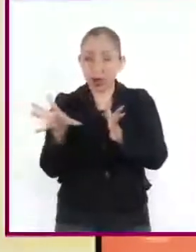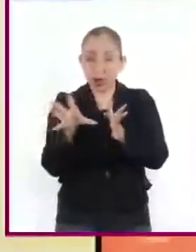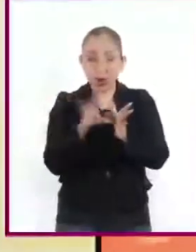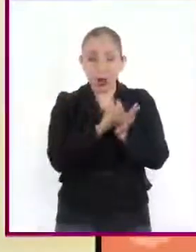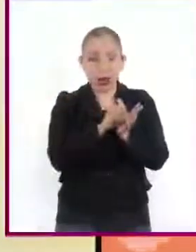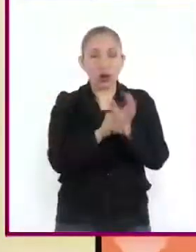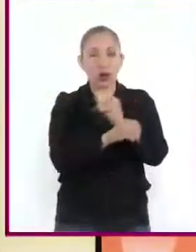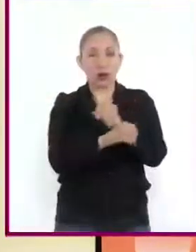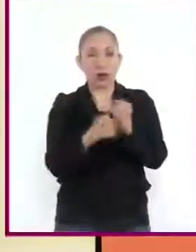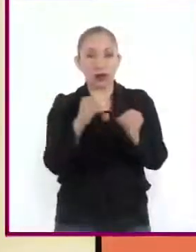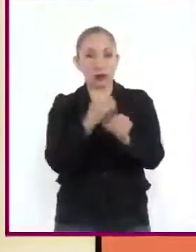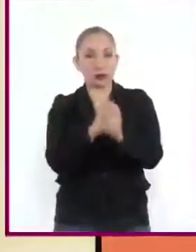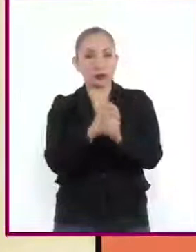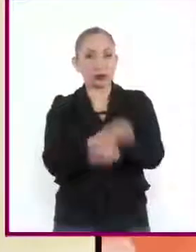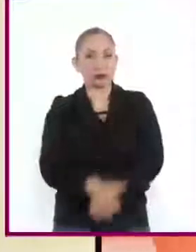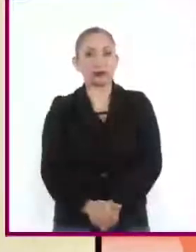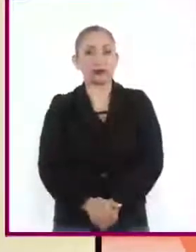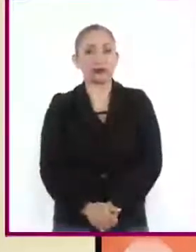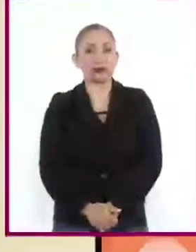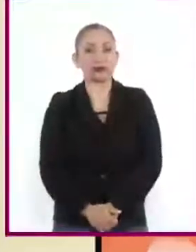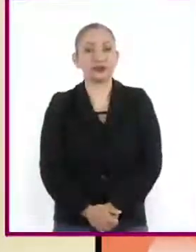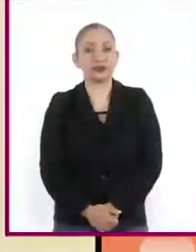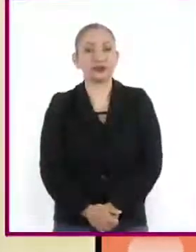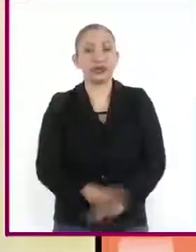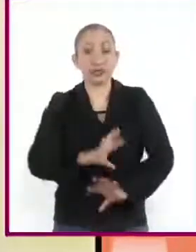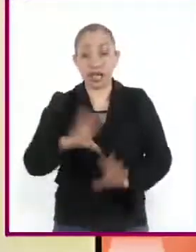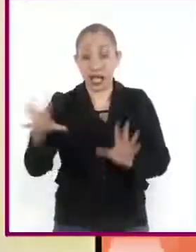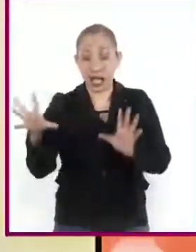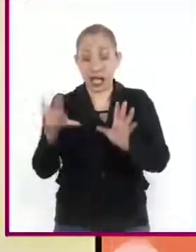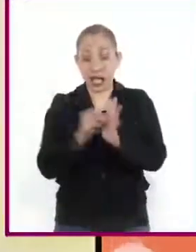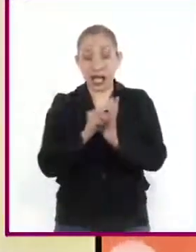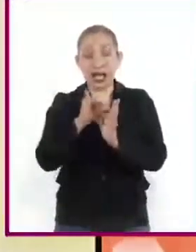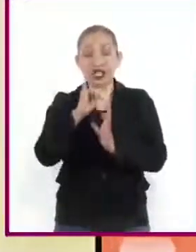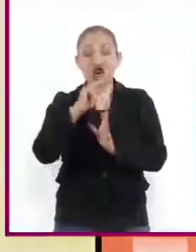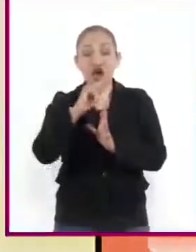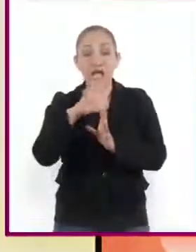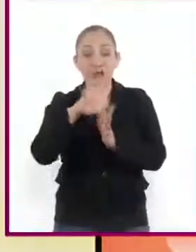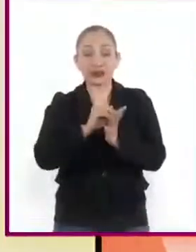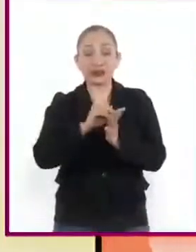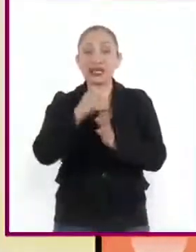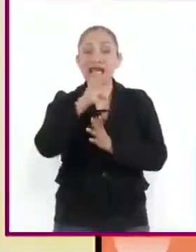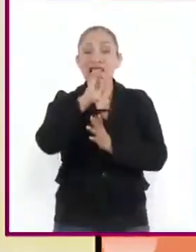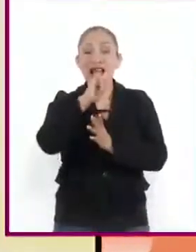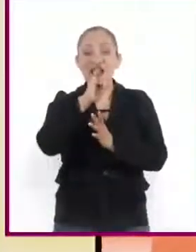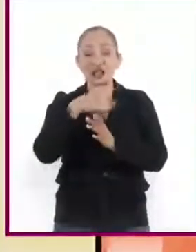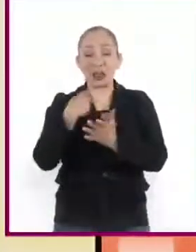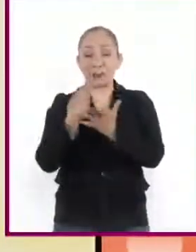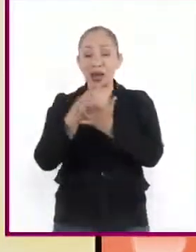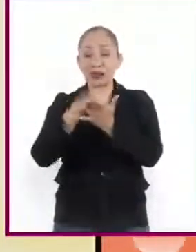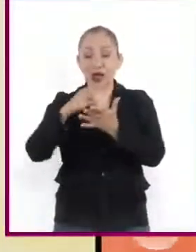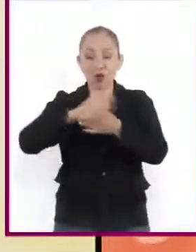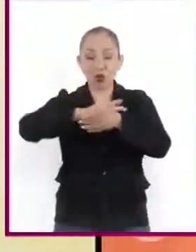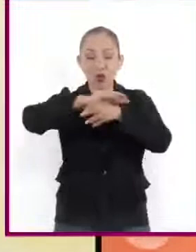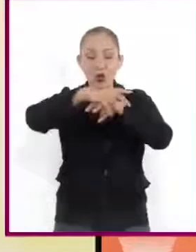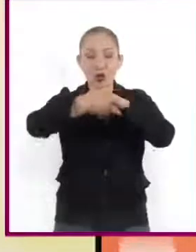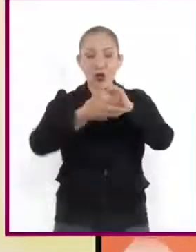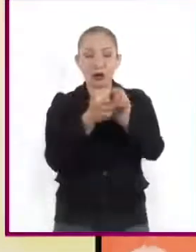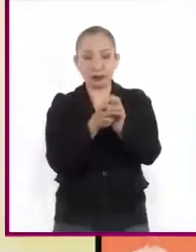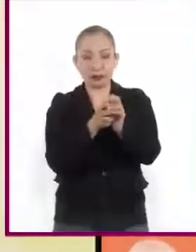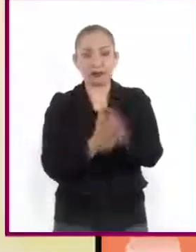desplazan hacia el objeto. Al llegar a él, los iones ganan electrones y la plata se deposita sobre el